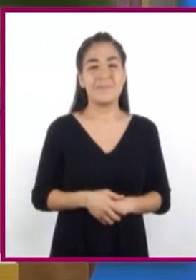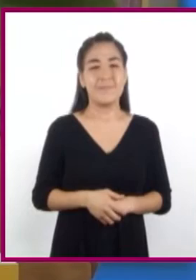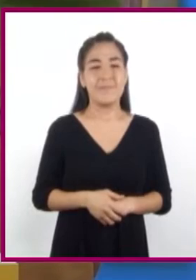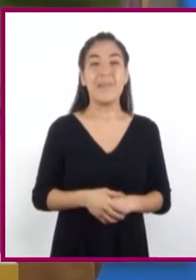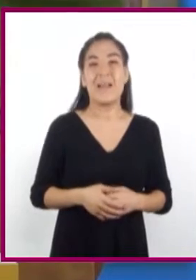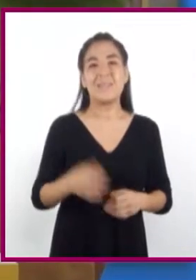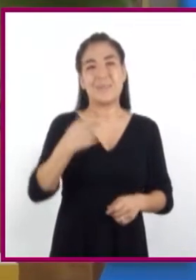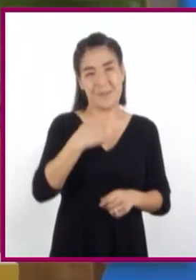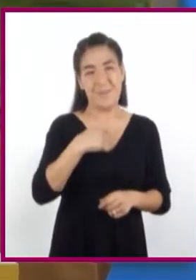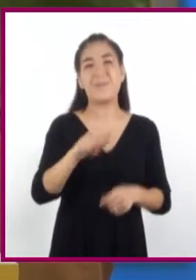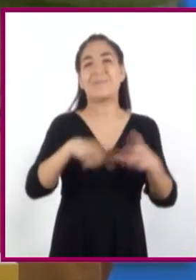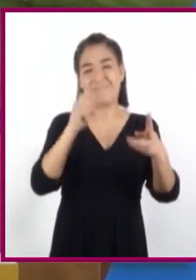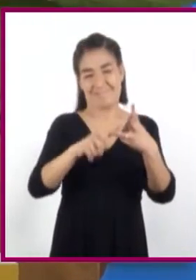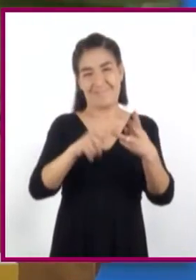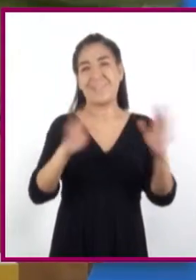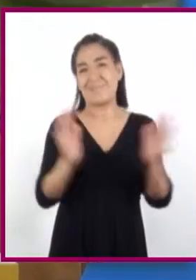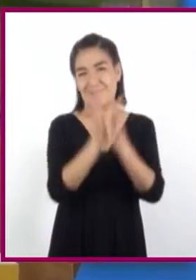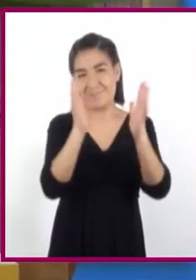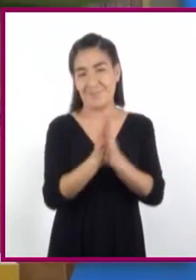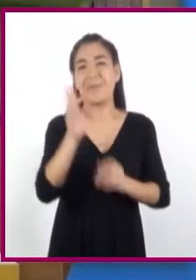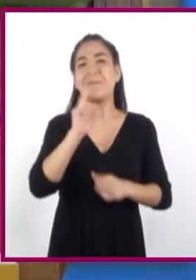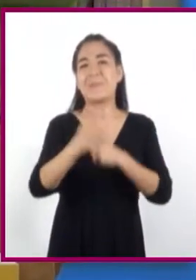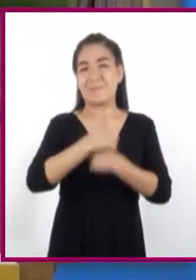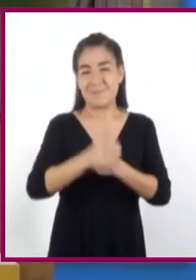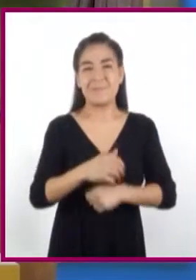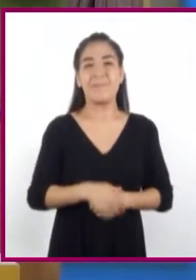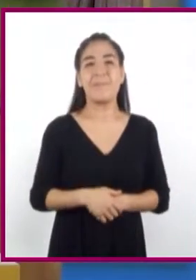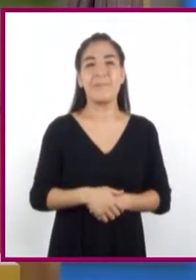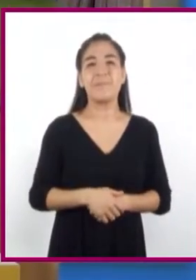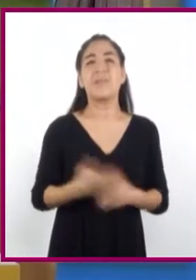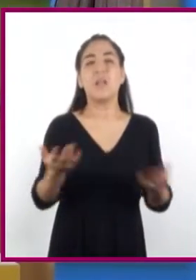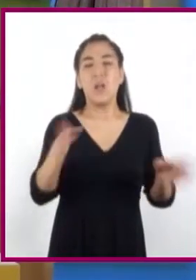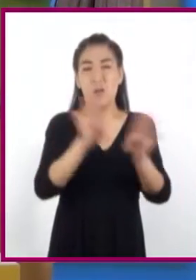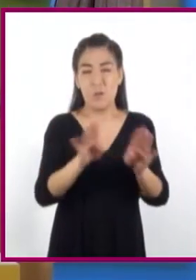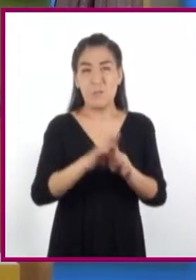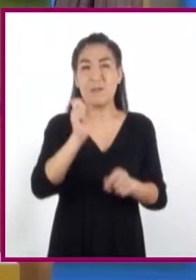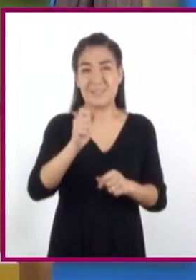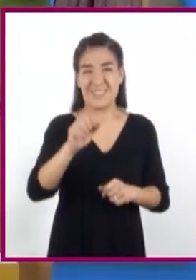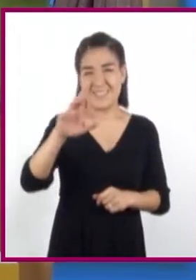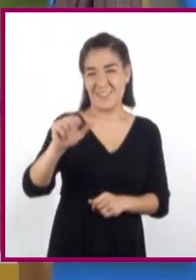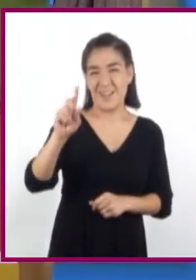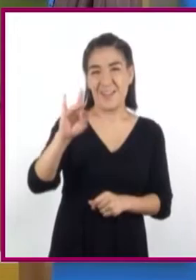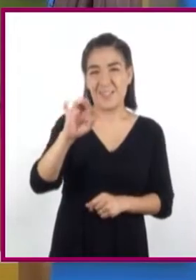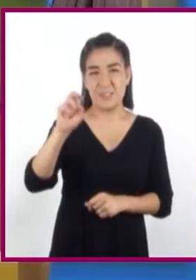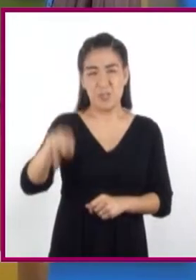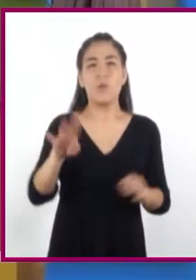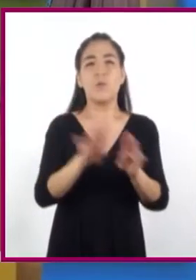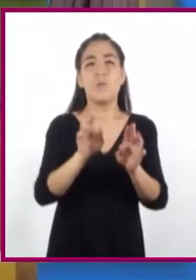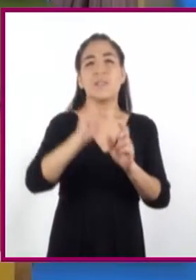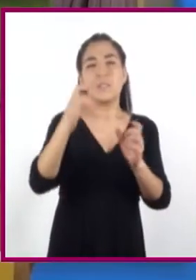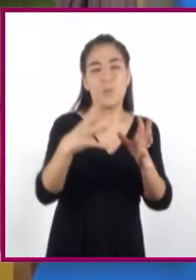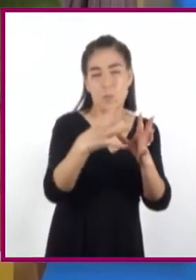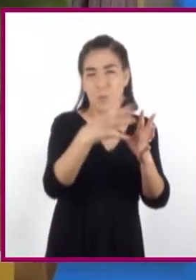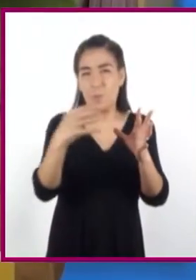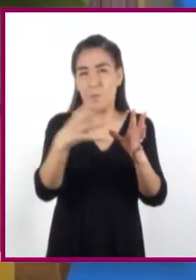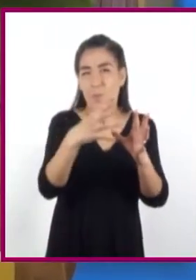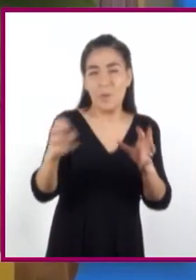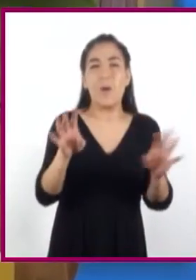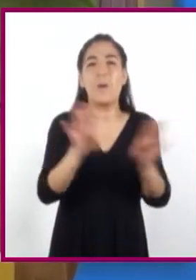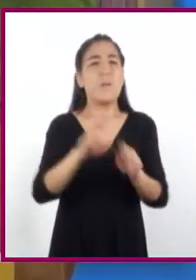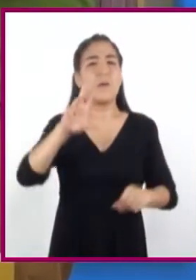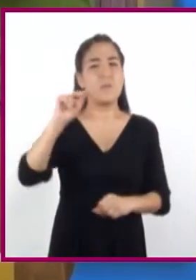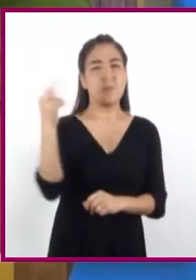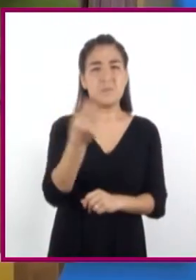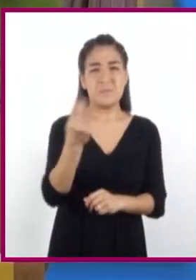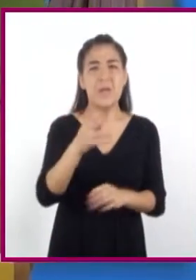Voy por mi tercera participación. Entonces, la radiación se da a través de ondas electromagnéticas y no requiere un